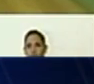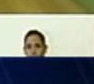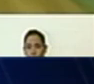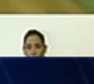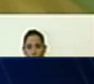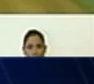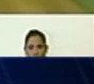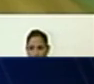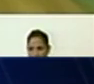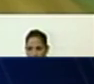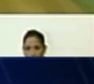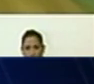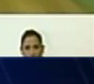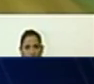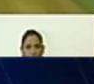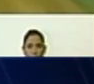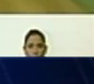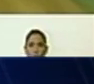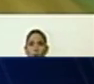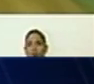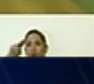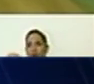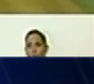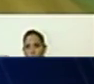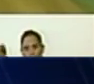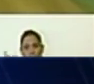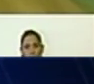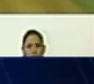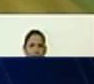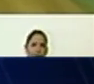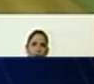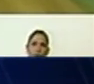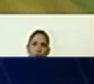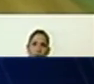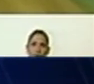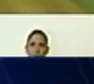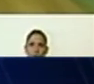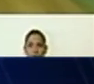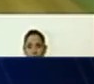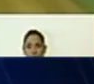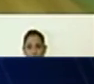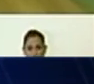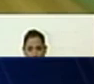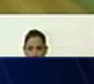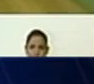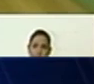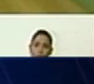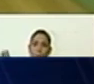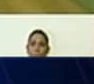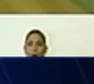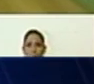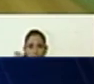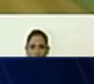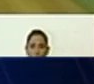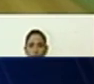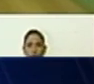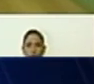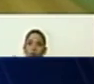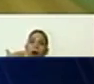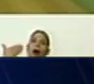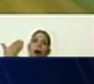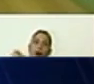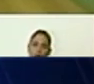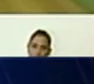diálogo en Oslo, en Noruega, que luego se ha mudado a Barbados, e insistimos, le